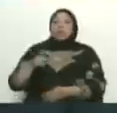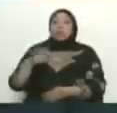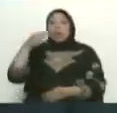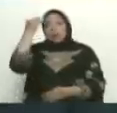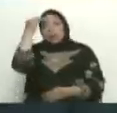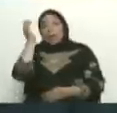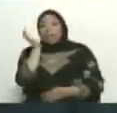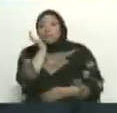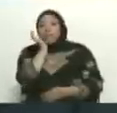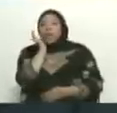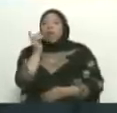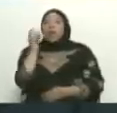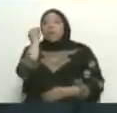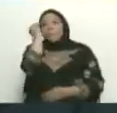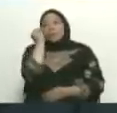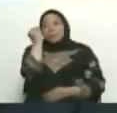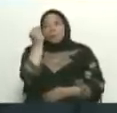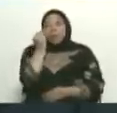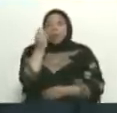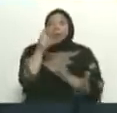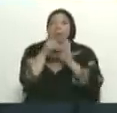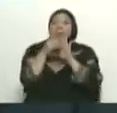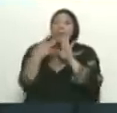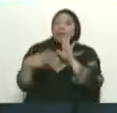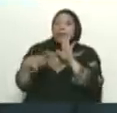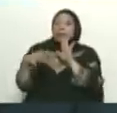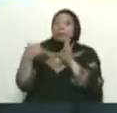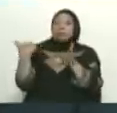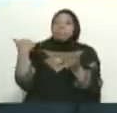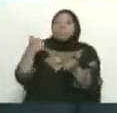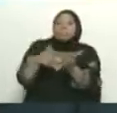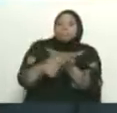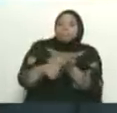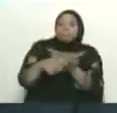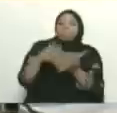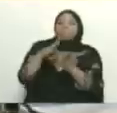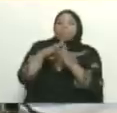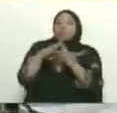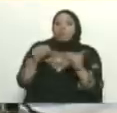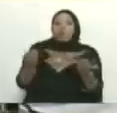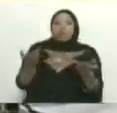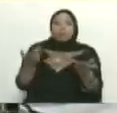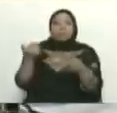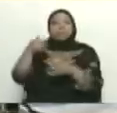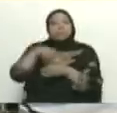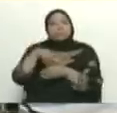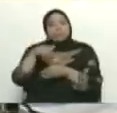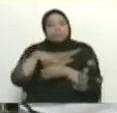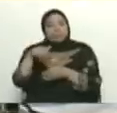todas y todos tuvieran derecho a la identidad y todas y todos tuvieran derecho al voto.